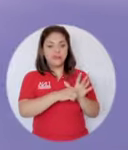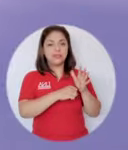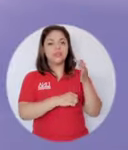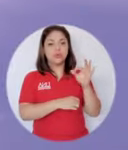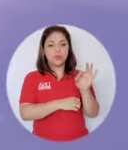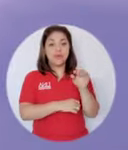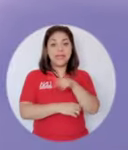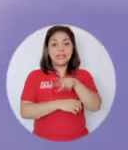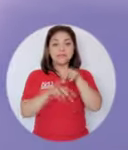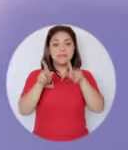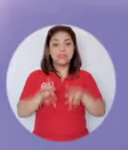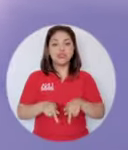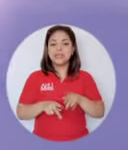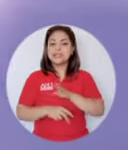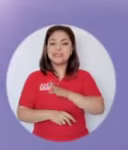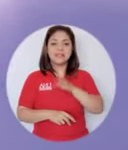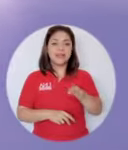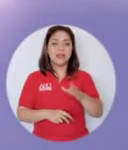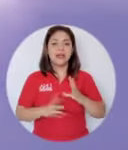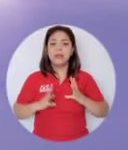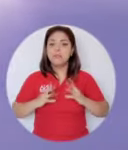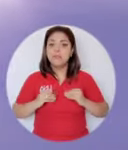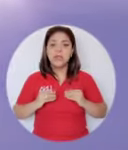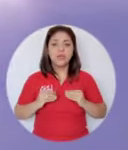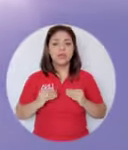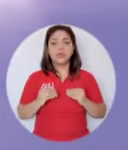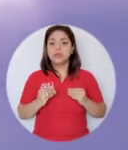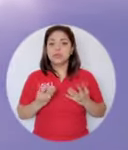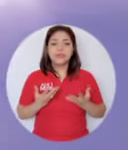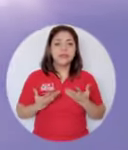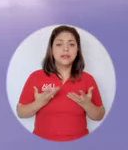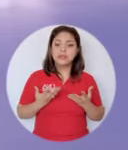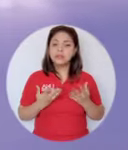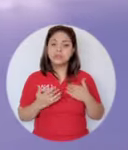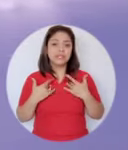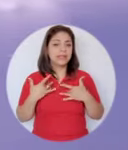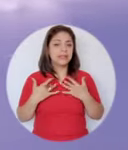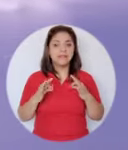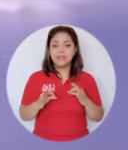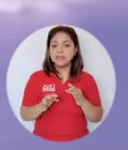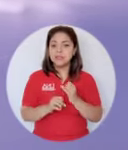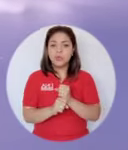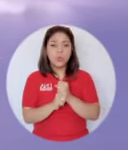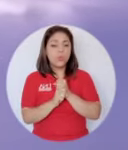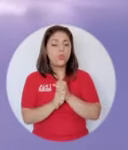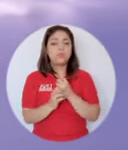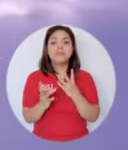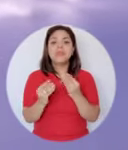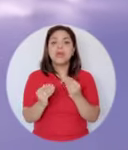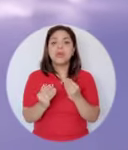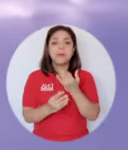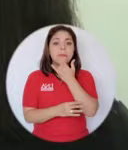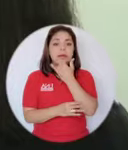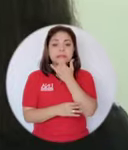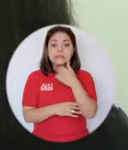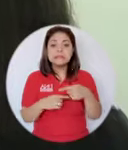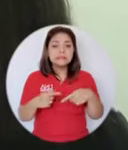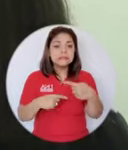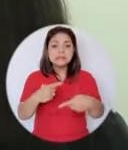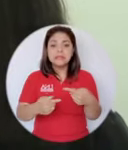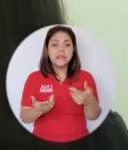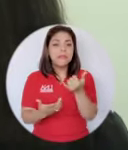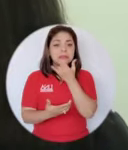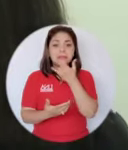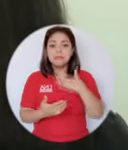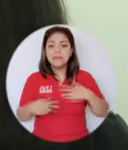que ha presentado el COVID-19, pues son pacientes que llegan con muchos miedos, muchas inseguridades, tienen mucho temor de